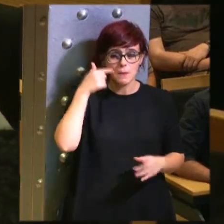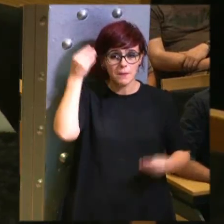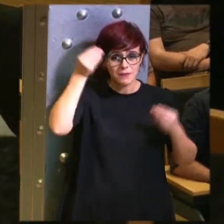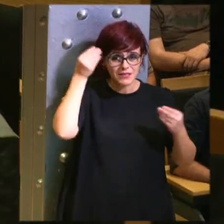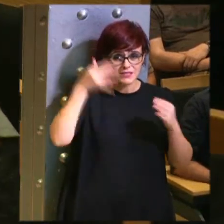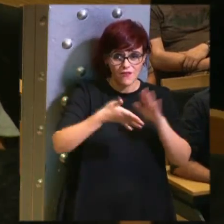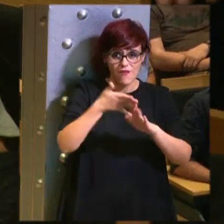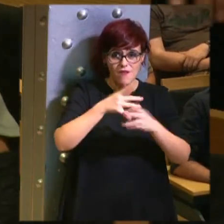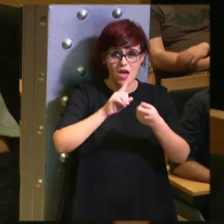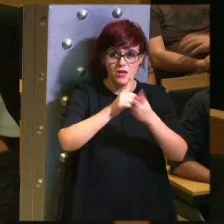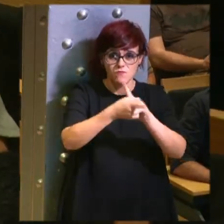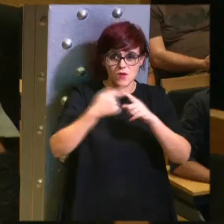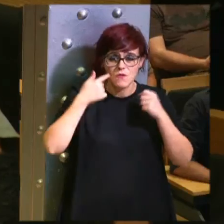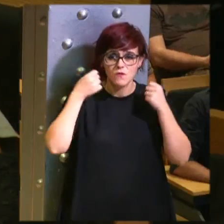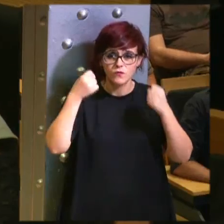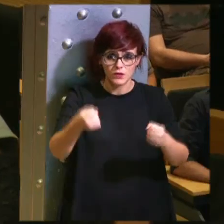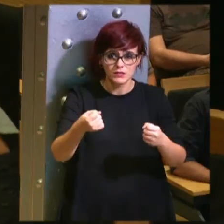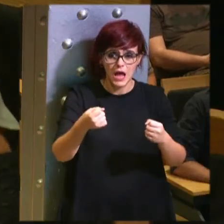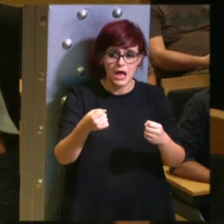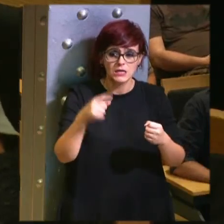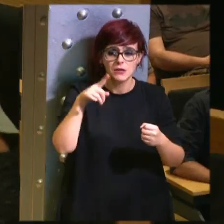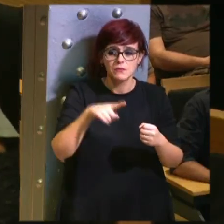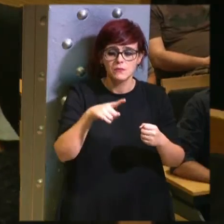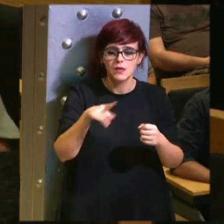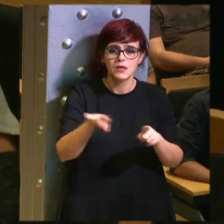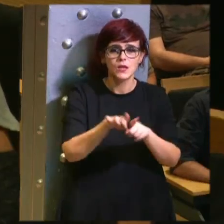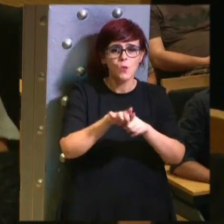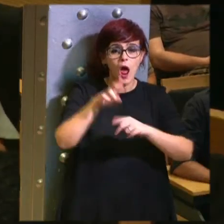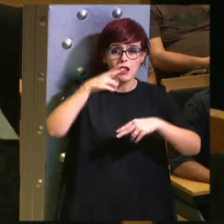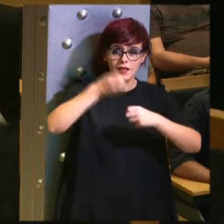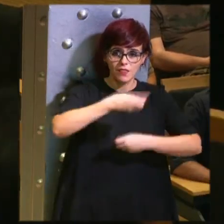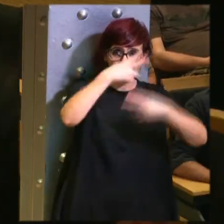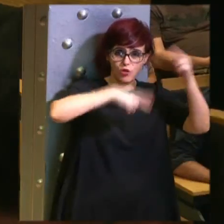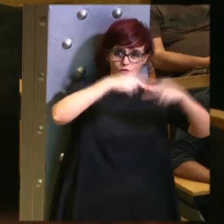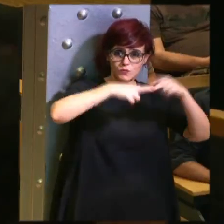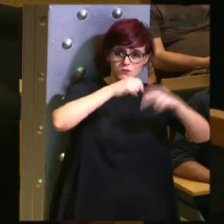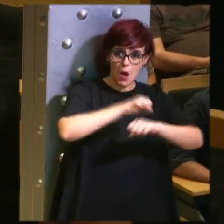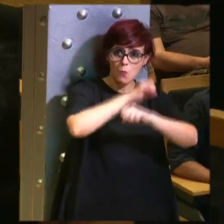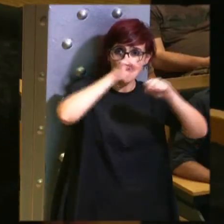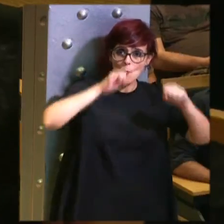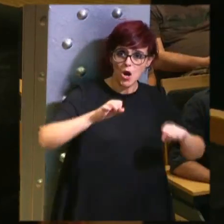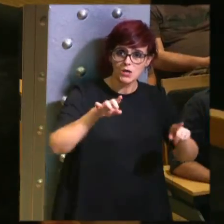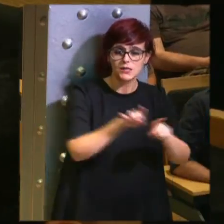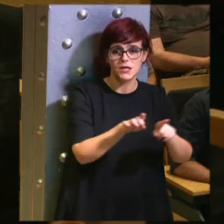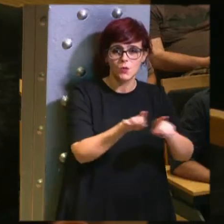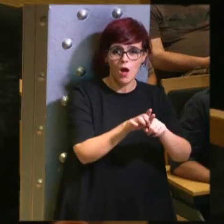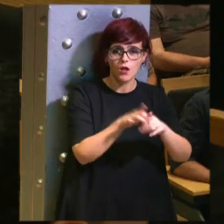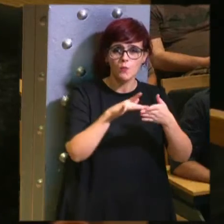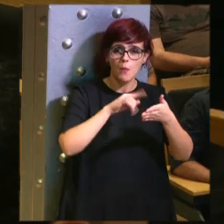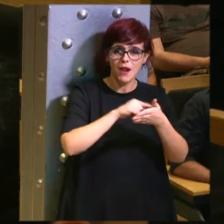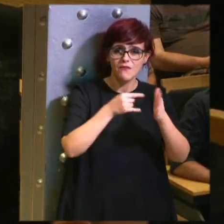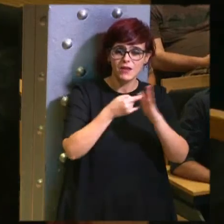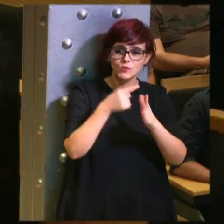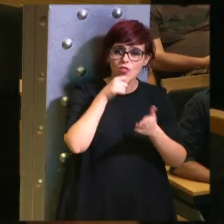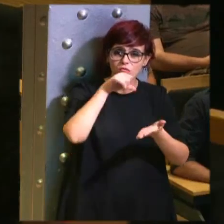cambiar muchísimo incluso la manera como construimos los edificios, como lo implementamos, cómo planificamos las